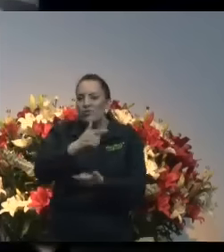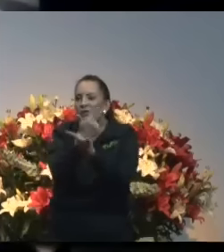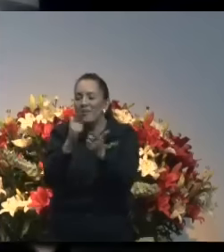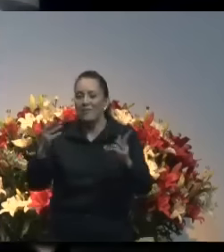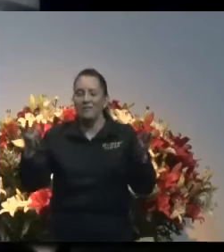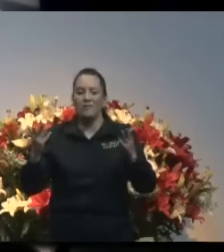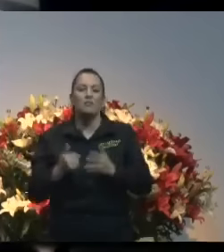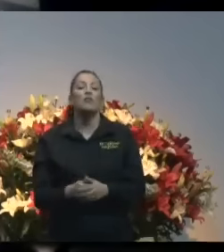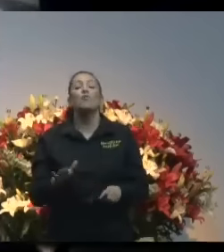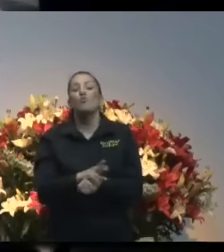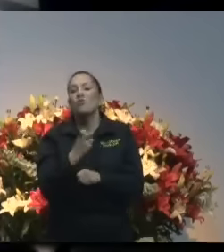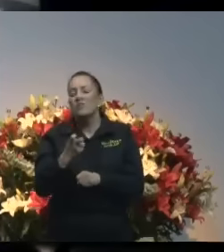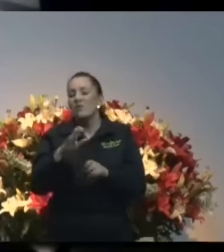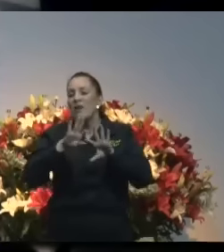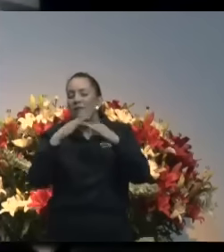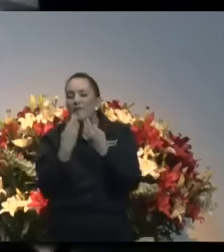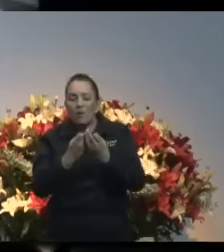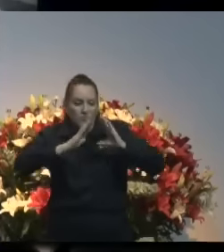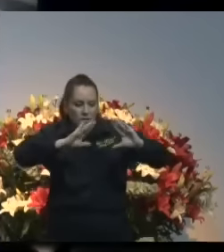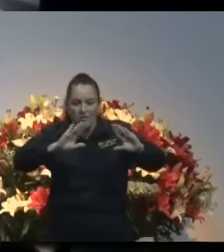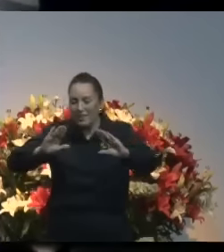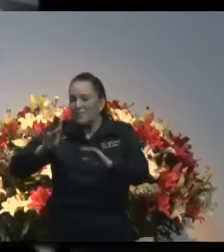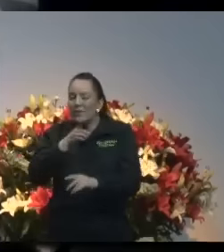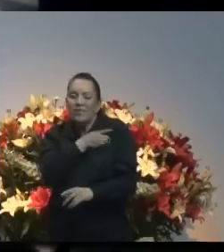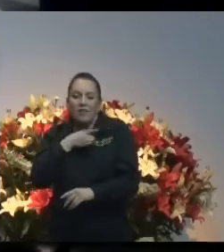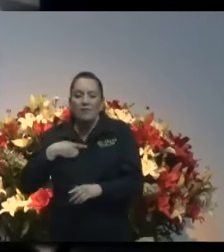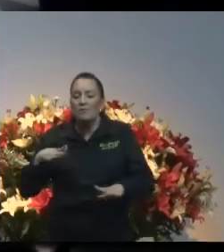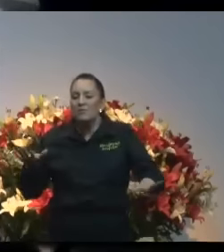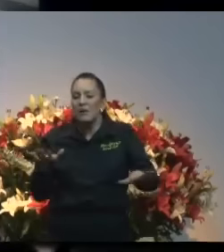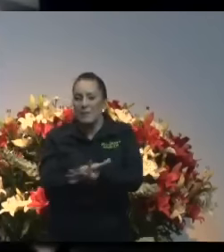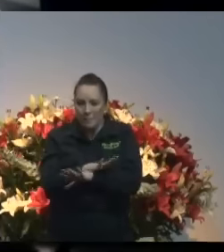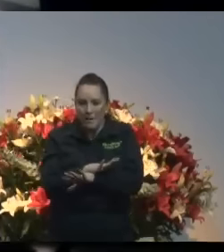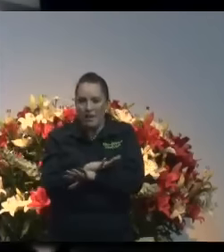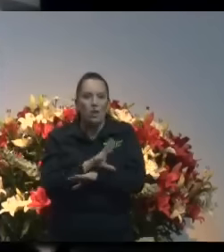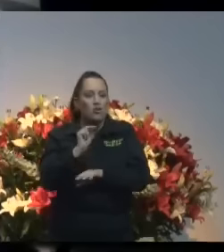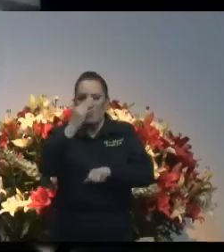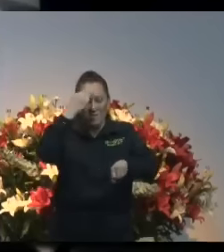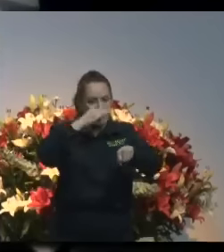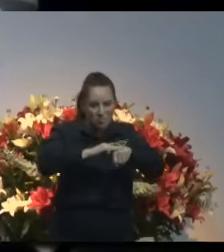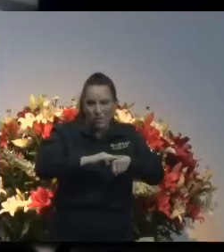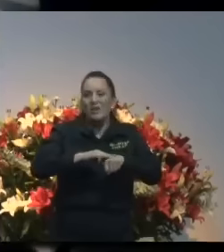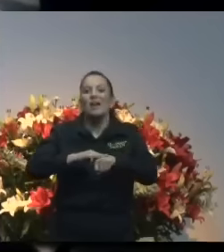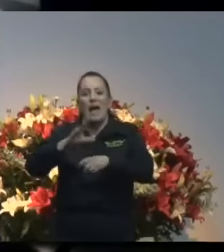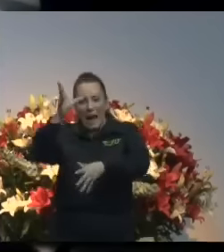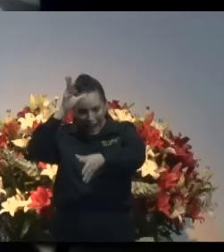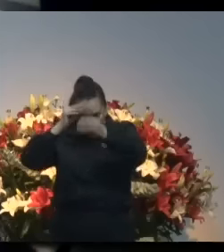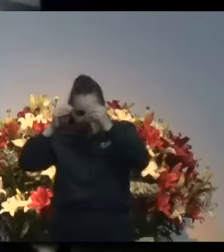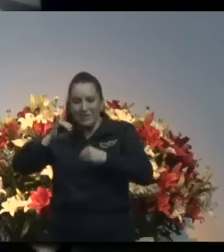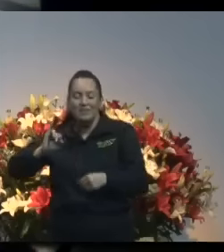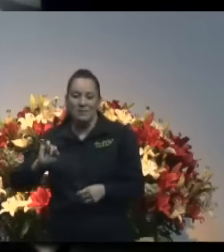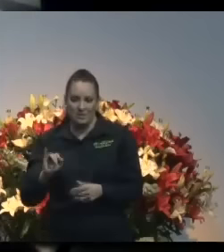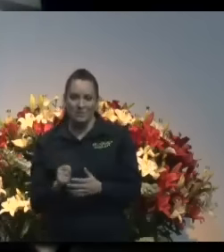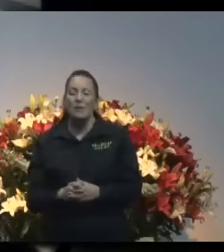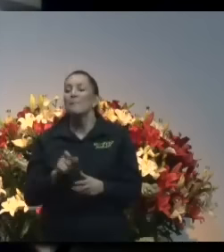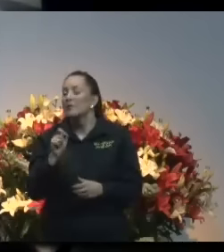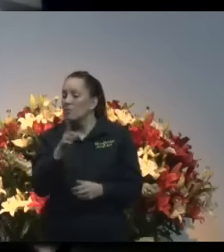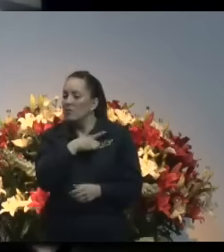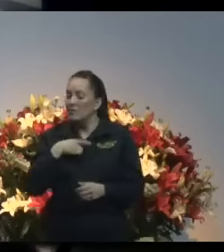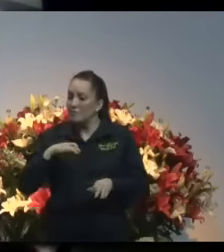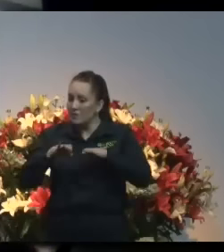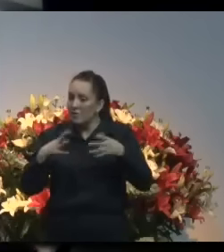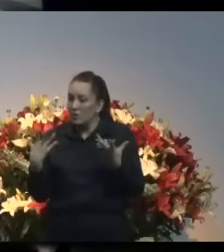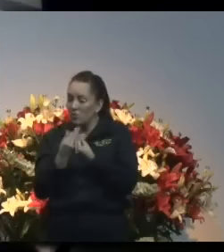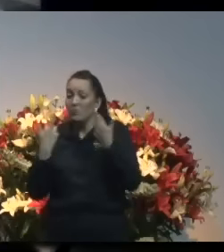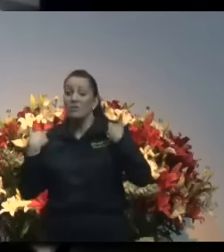educativo por un modelo basado en el aprendizaje y ahí tenemos que trabajar muchísimo con los maestros y sí creo que la tecnología nos puede